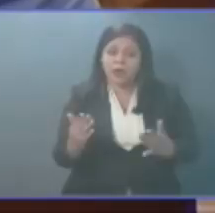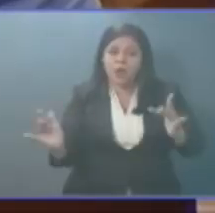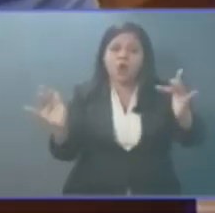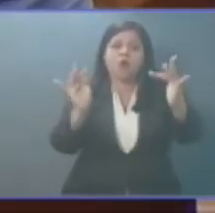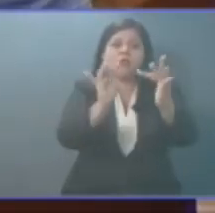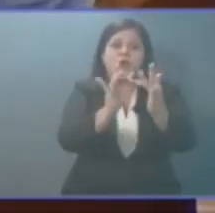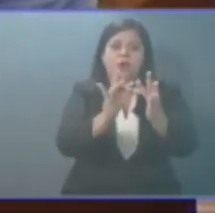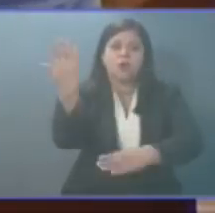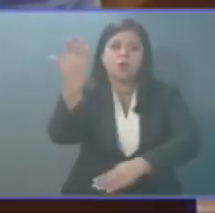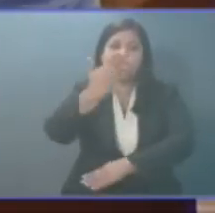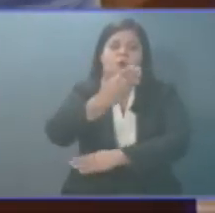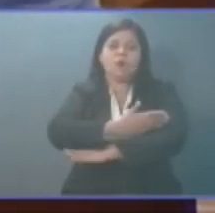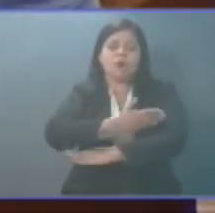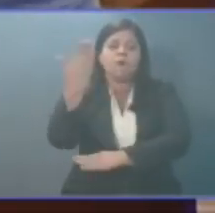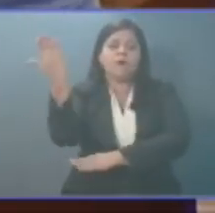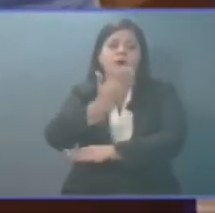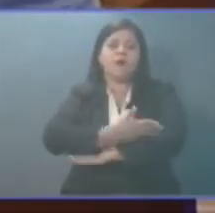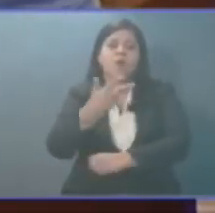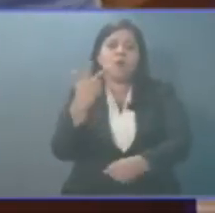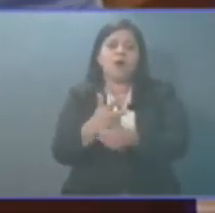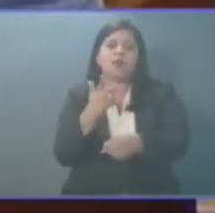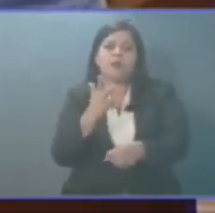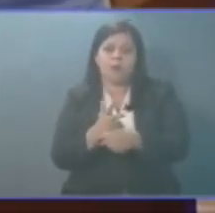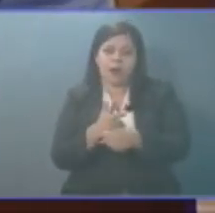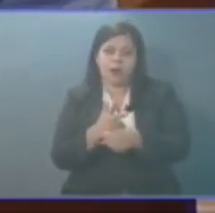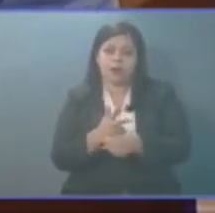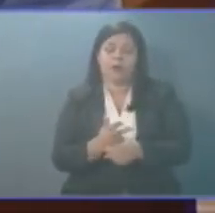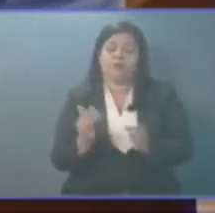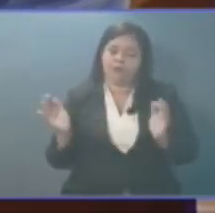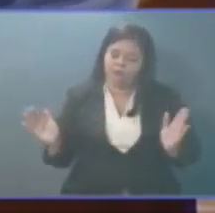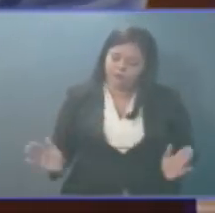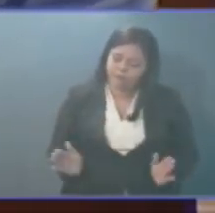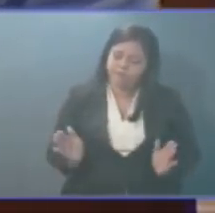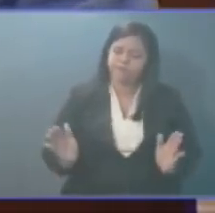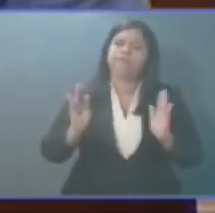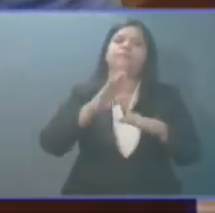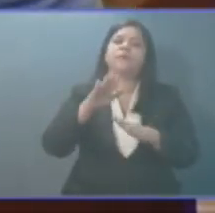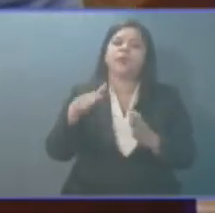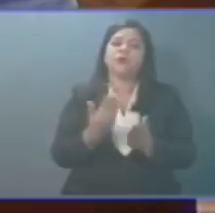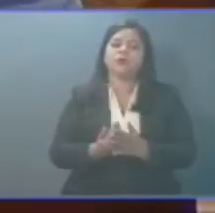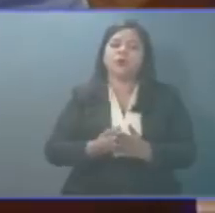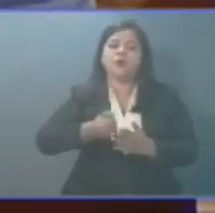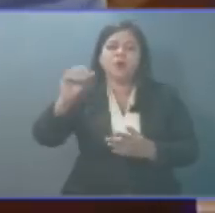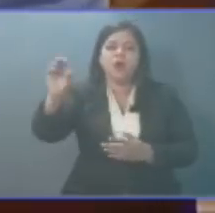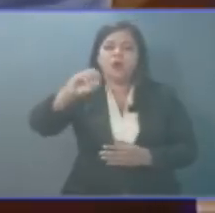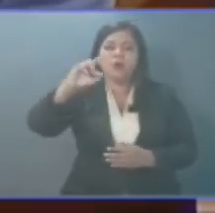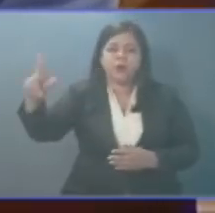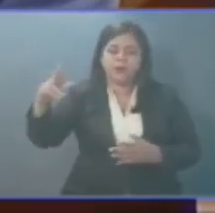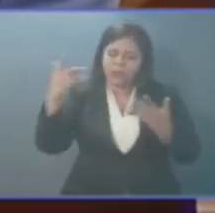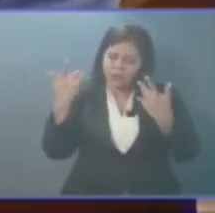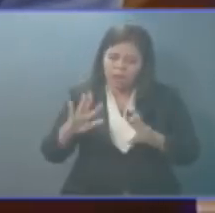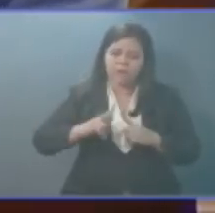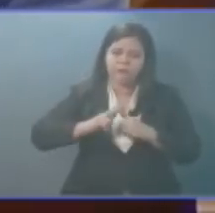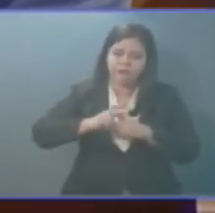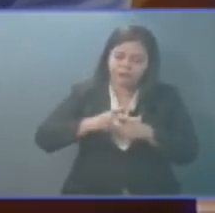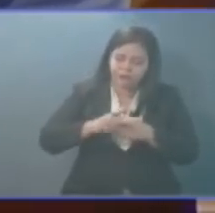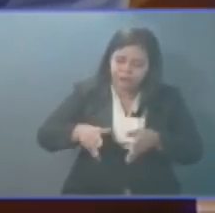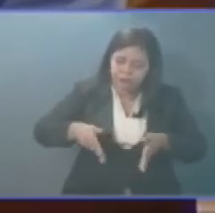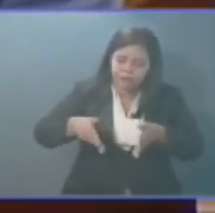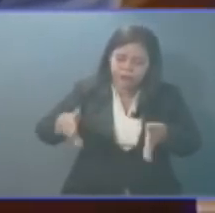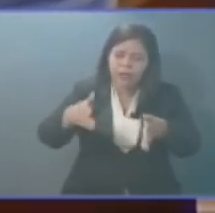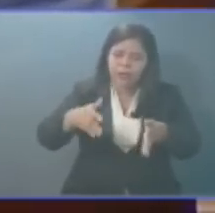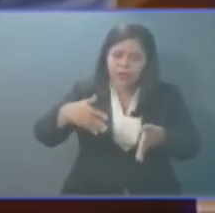Guatemala. Como parte de un impulso al turismo del oriente del país, se pavimentaron 2 kilómetros desde el río El